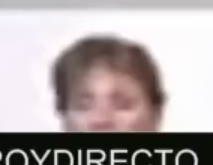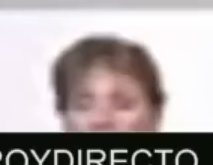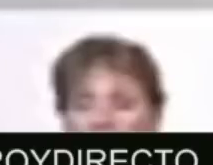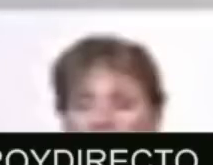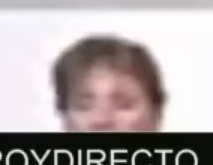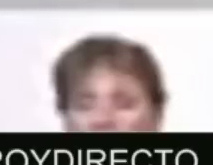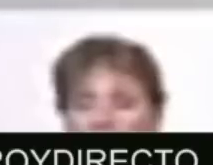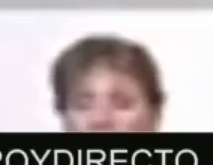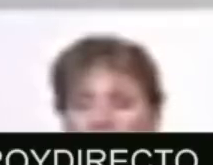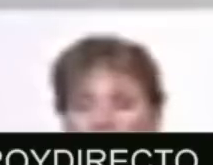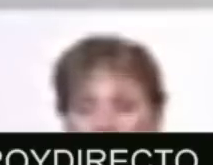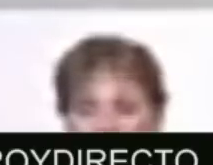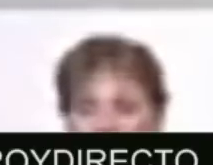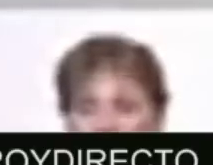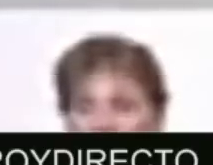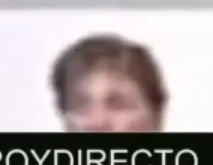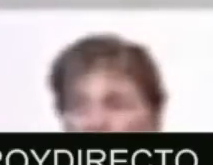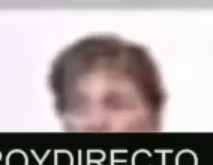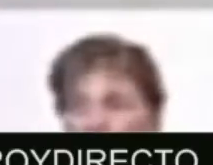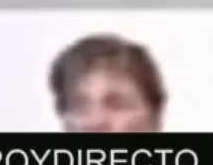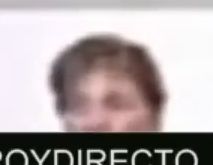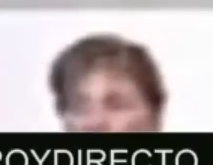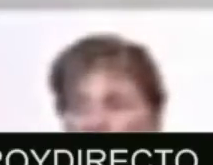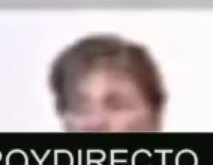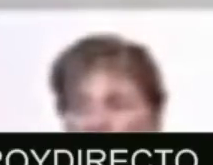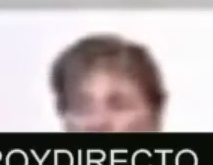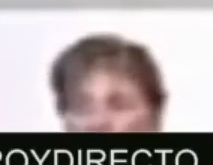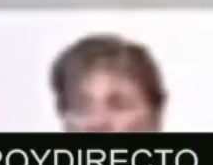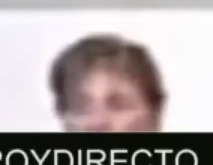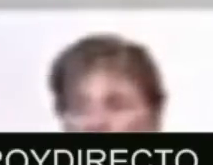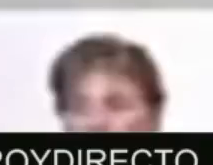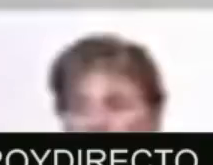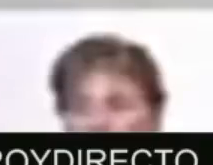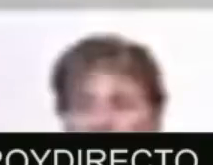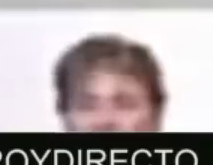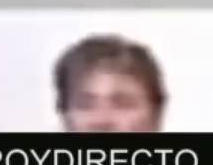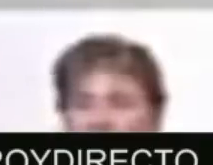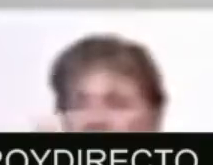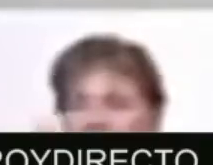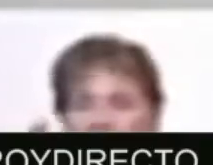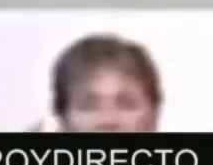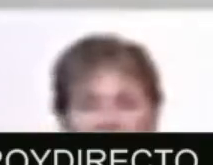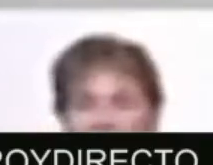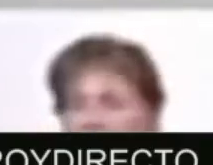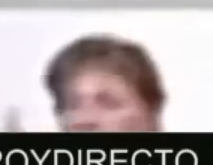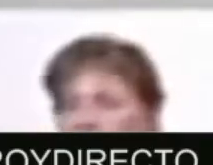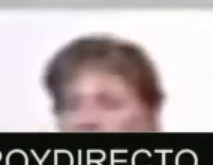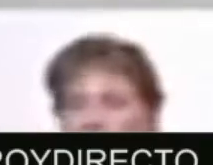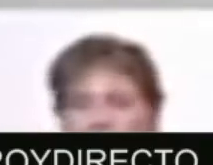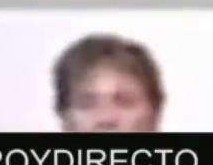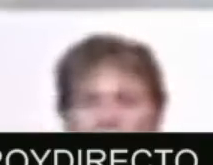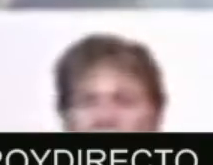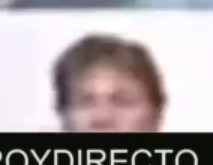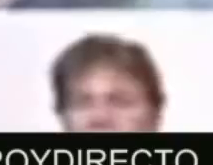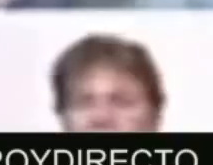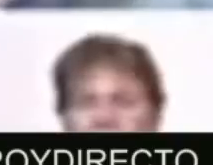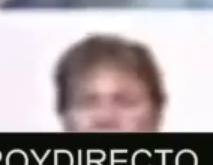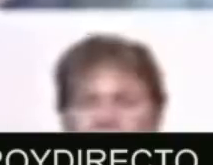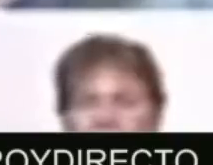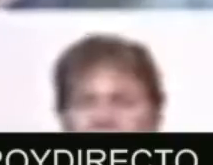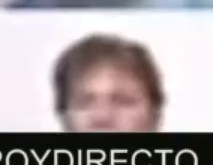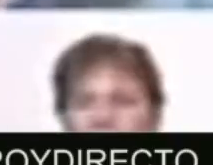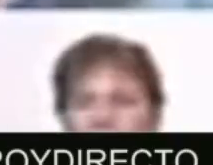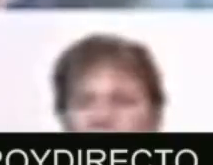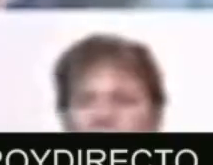expresar mi profunda solidaridad con las Señor familias Pedro de Castillo los Terrones, fallecidos, señor de Pedro los Castillo padres de familia Terrones,